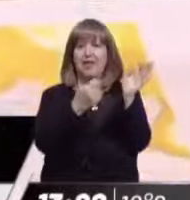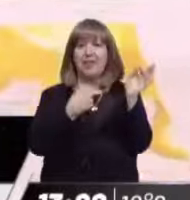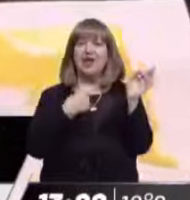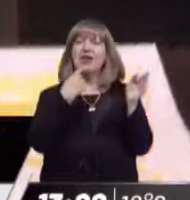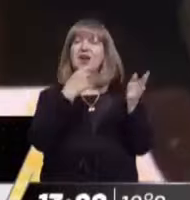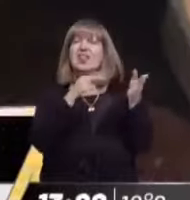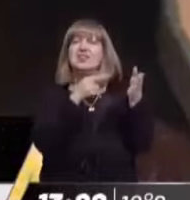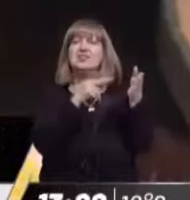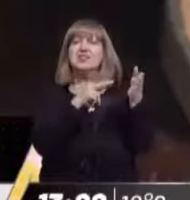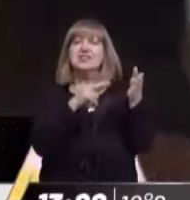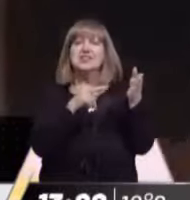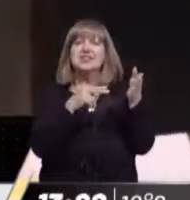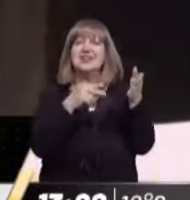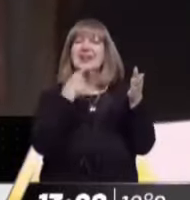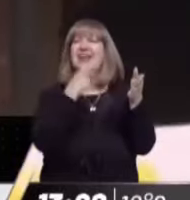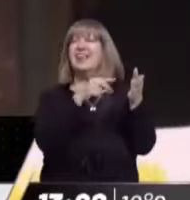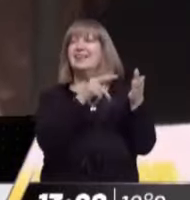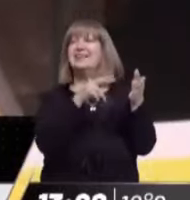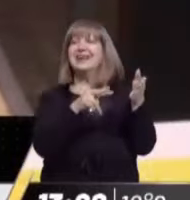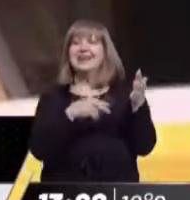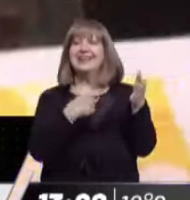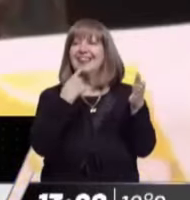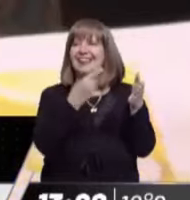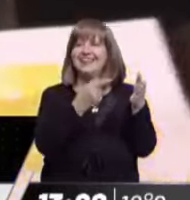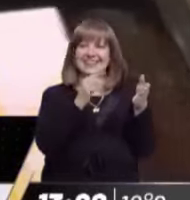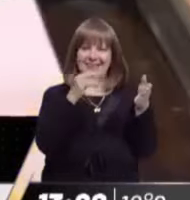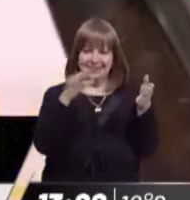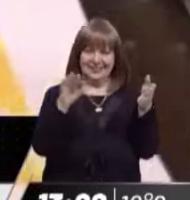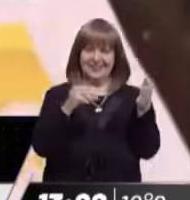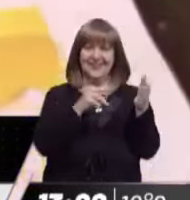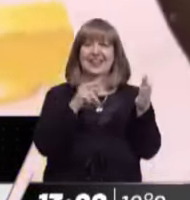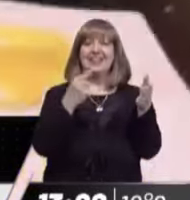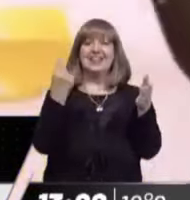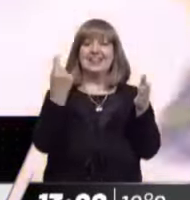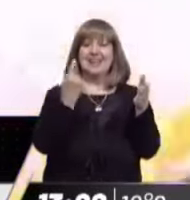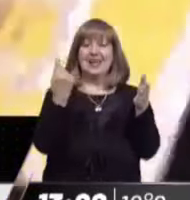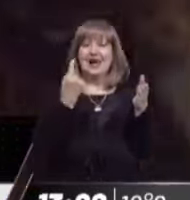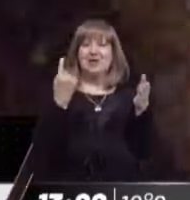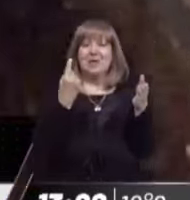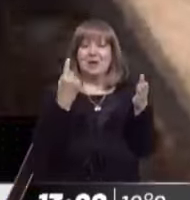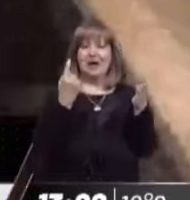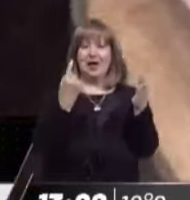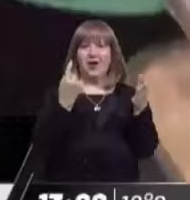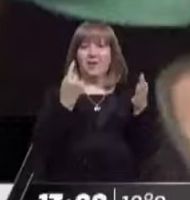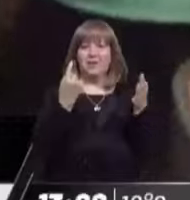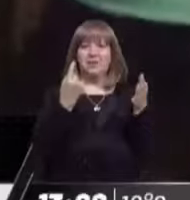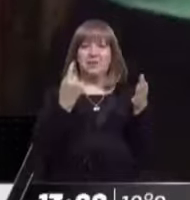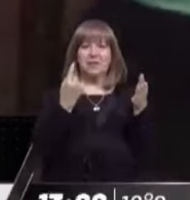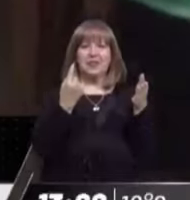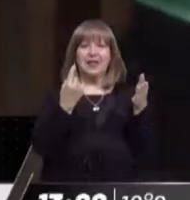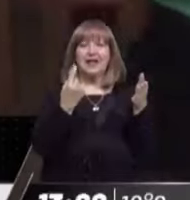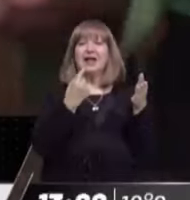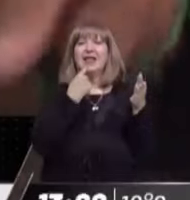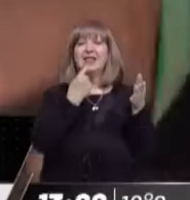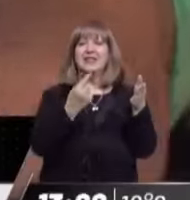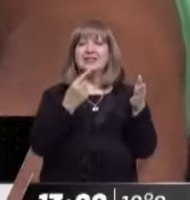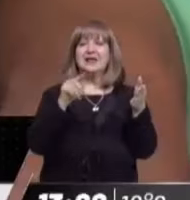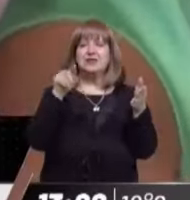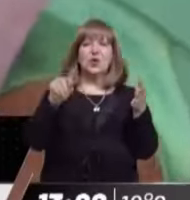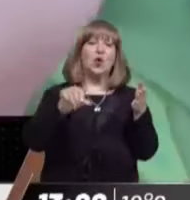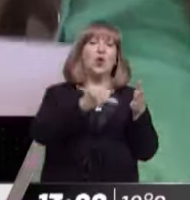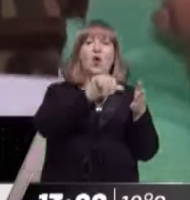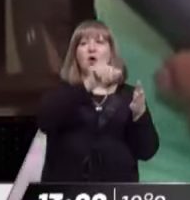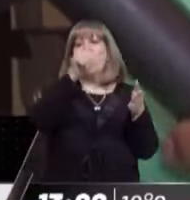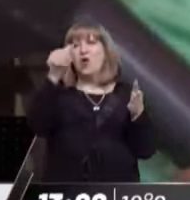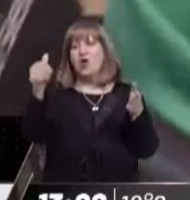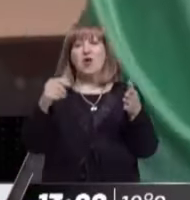dicen? Ay, Leno, vos que sos la más lectora, la número uno. El primero me dieron este, que me dicen, has logrado conseguir todos